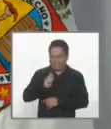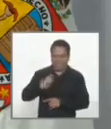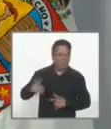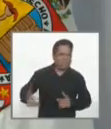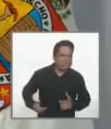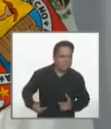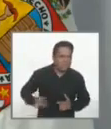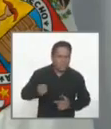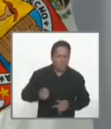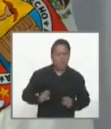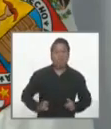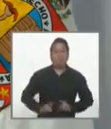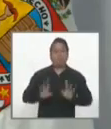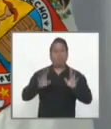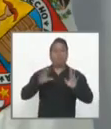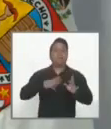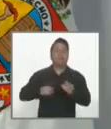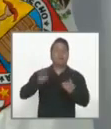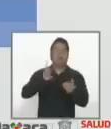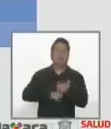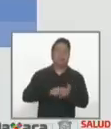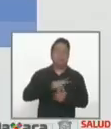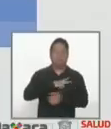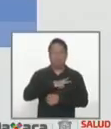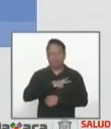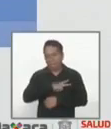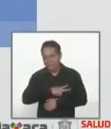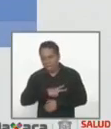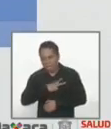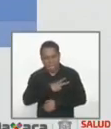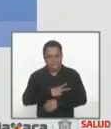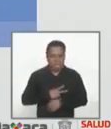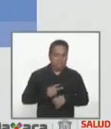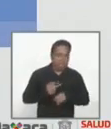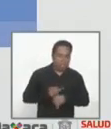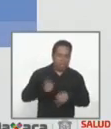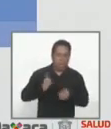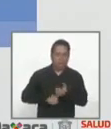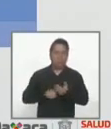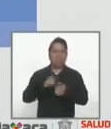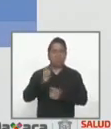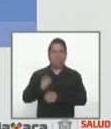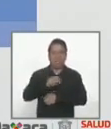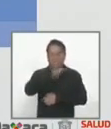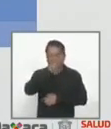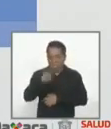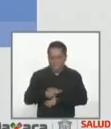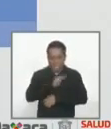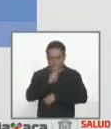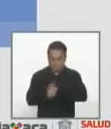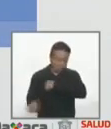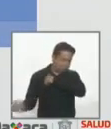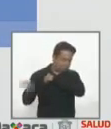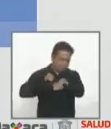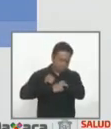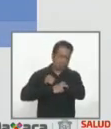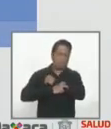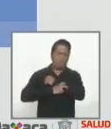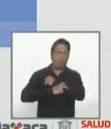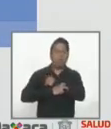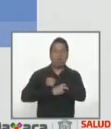al envenenamiento que ocurre cuando una persona es mordida por una serpiente venenosa. Existen